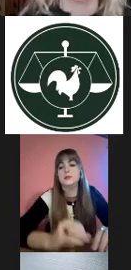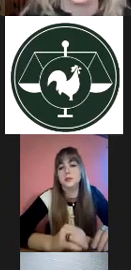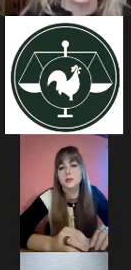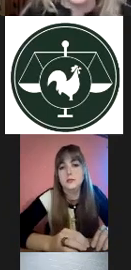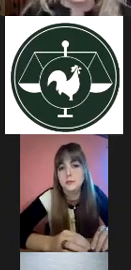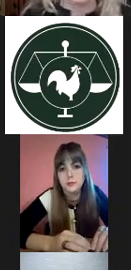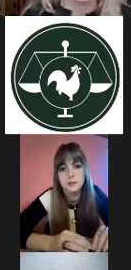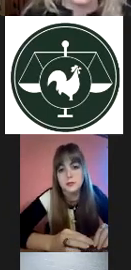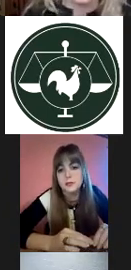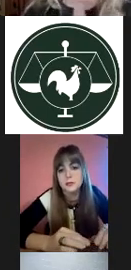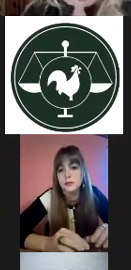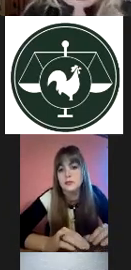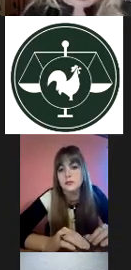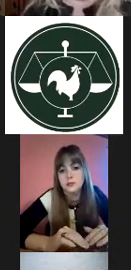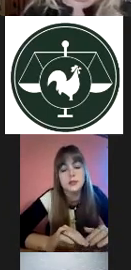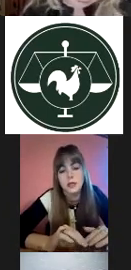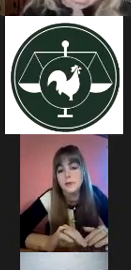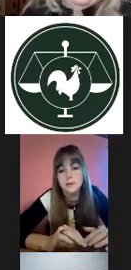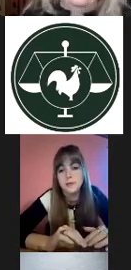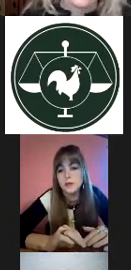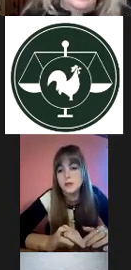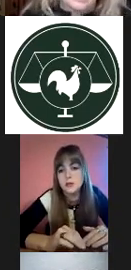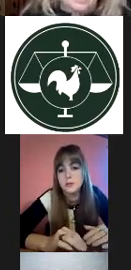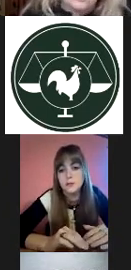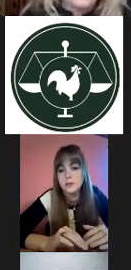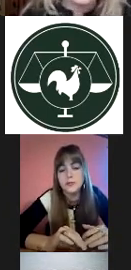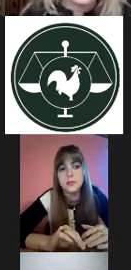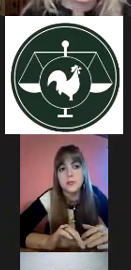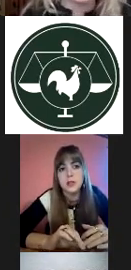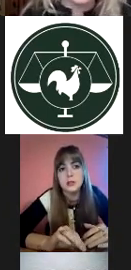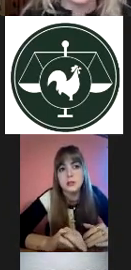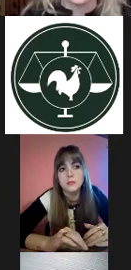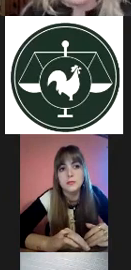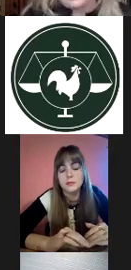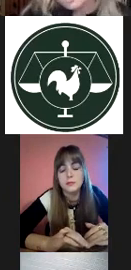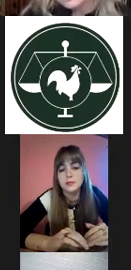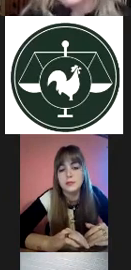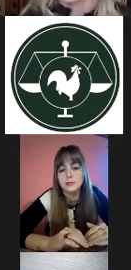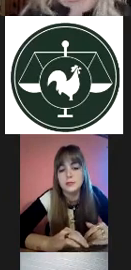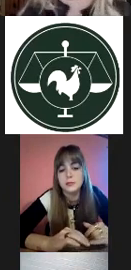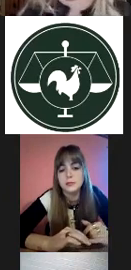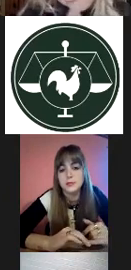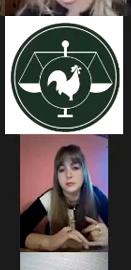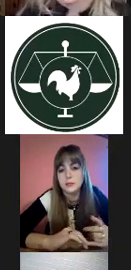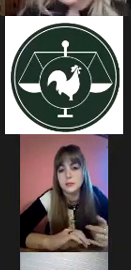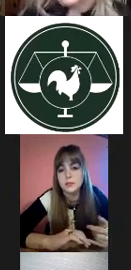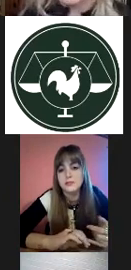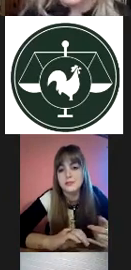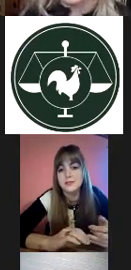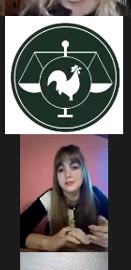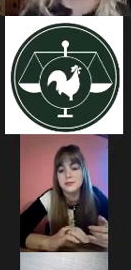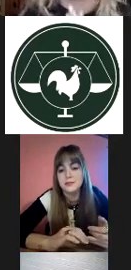de la violencia multiespecie. Sí, sí, sí, sí. Entonces, siempre digo, sí, en patota, digo, vayan